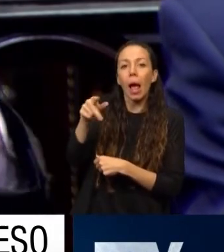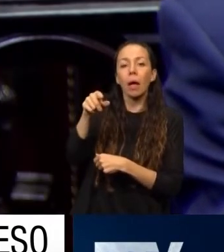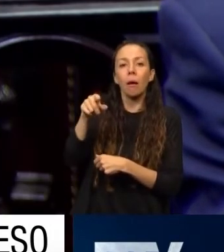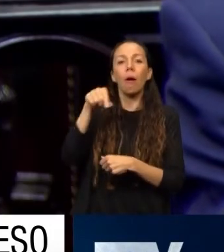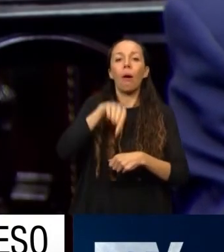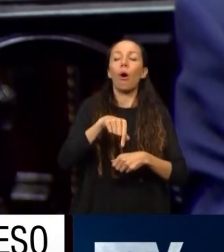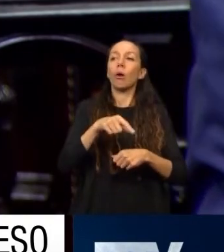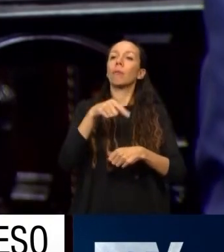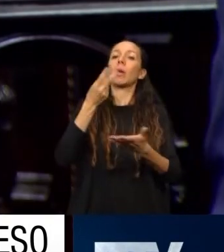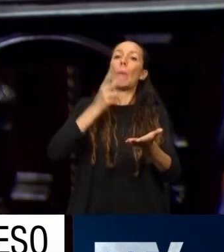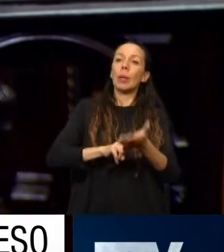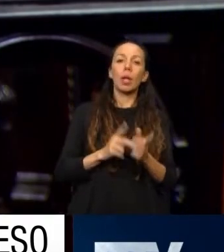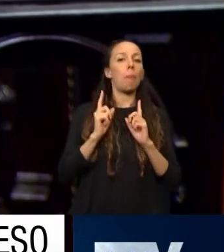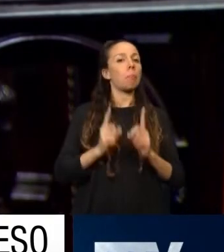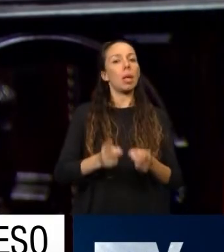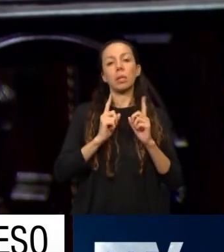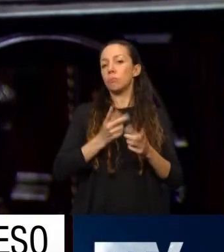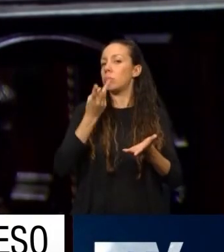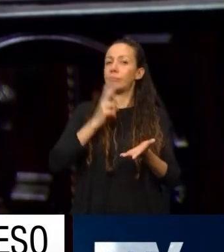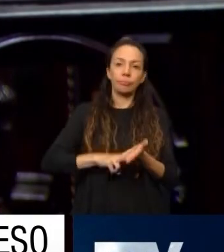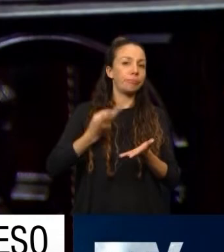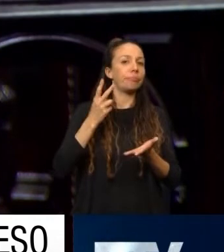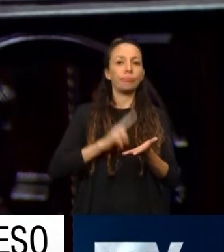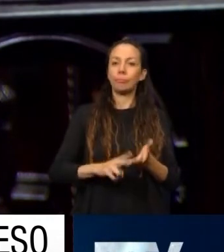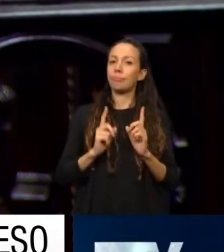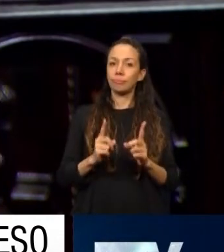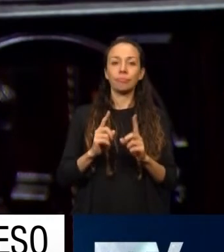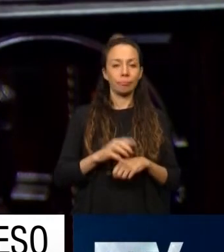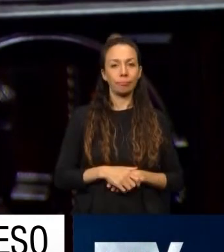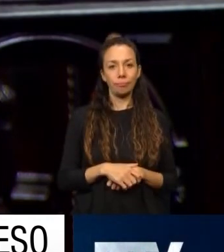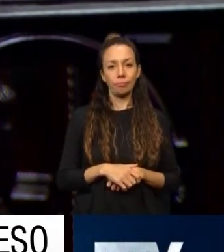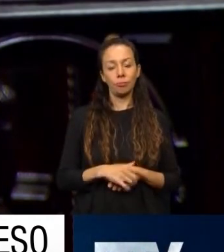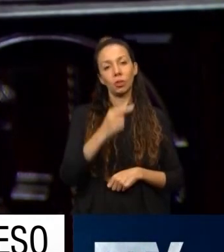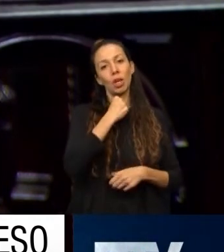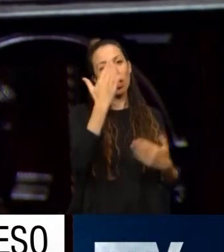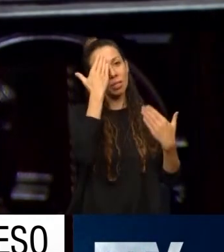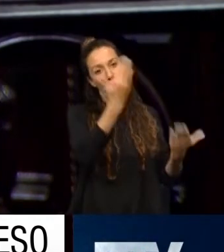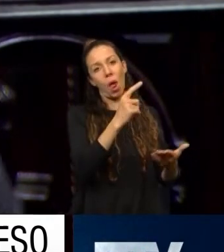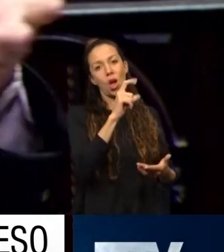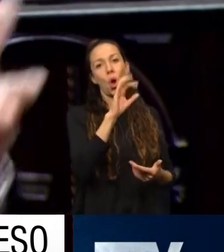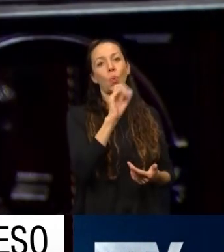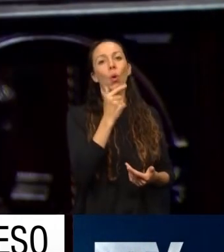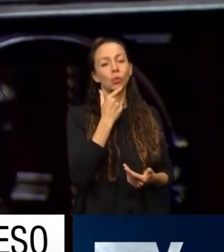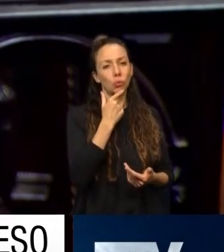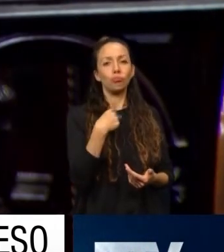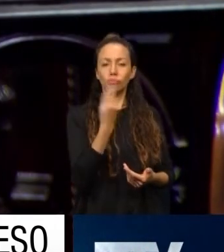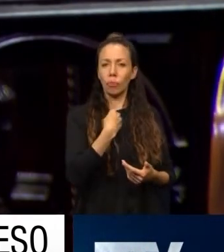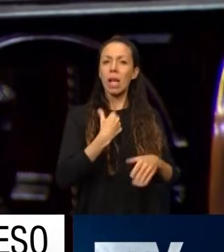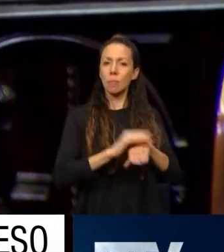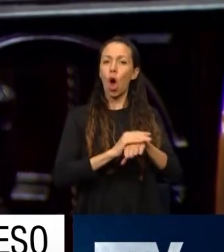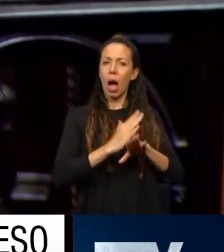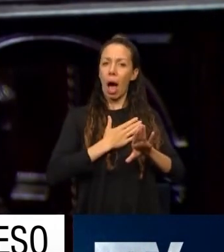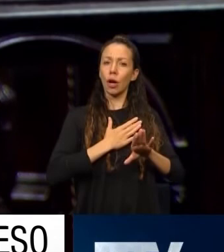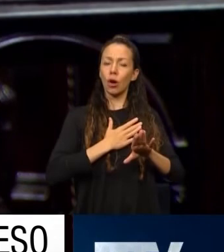repiten y repiten acá. Los saludo, compañero Cobo, porque la verdad nosotros nos hacemos cargo de que fue